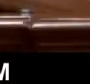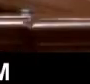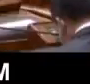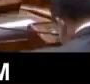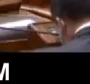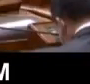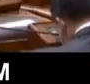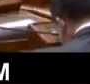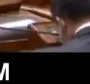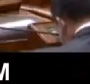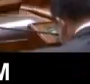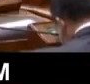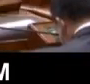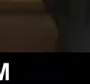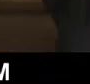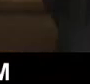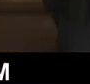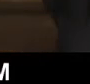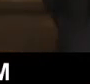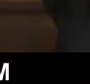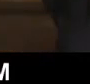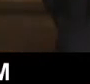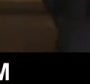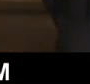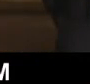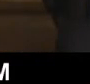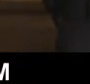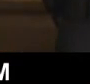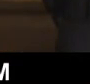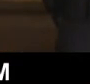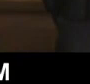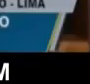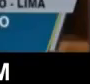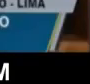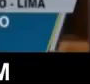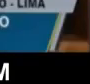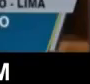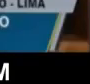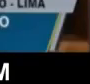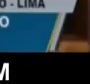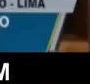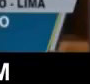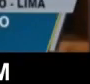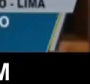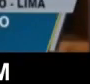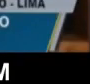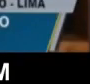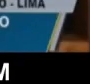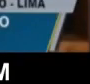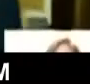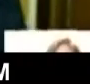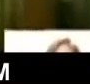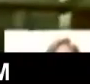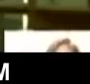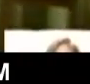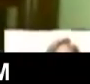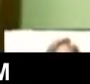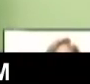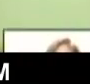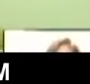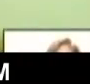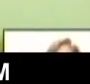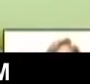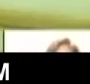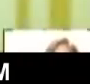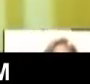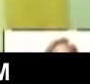configurarían delitos. Y el día de hoy hemos visto este informe. Ya llevábamos